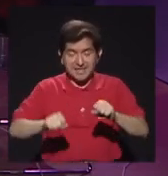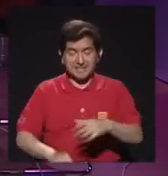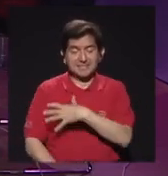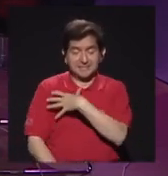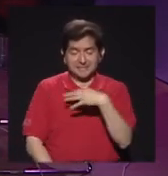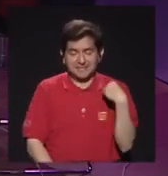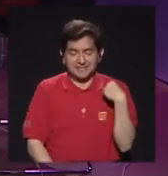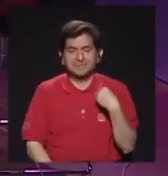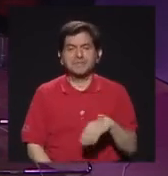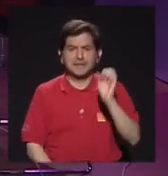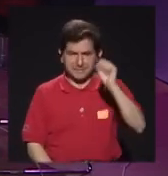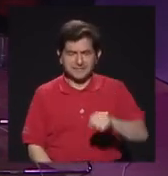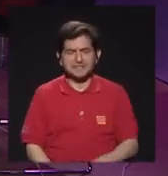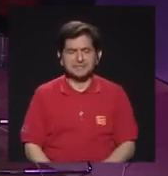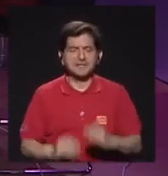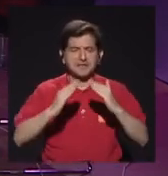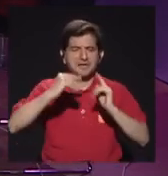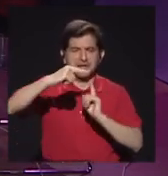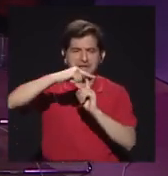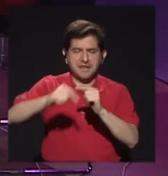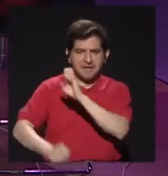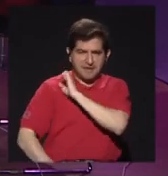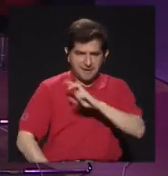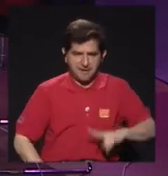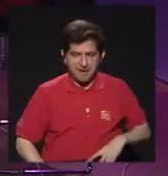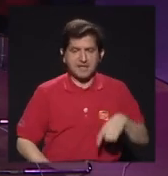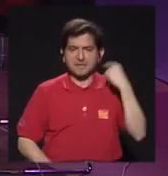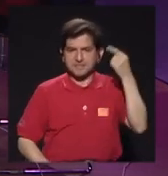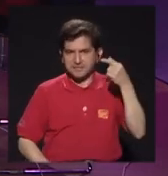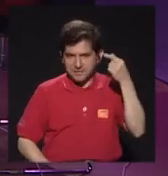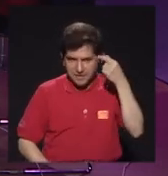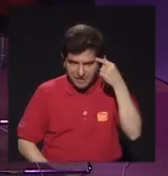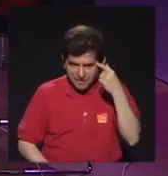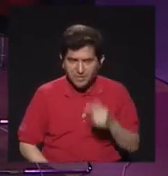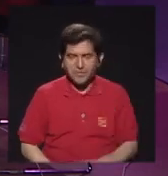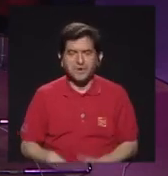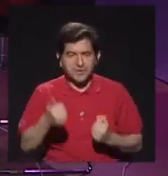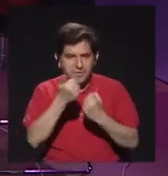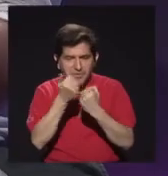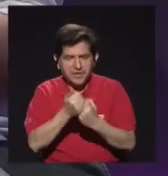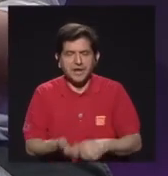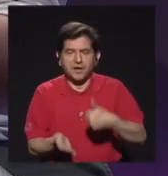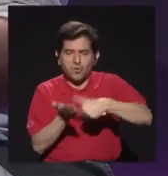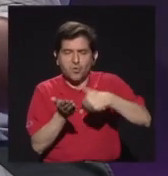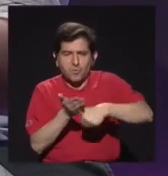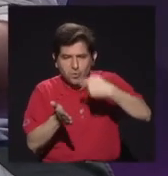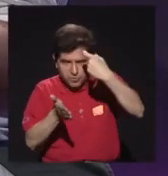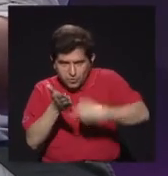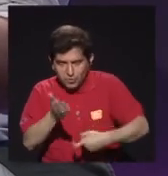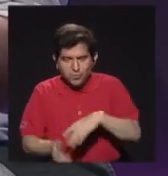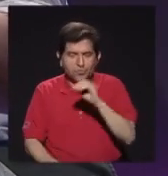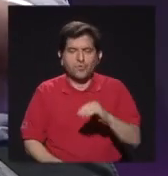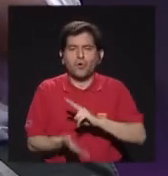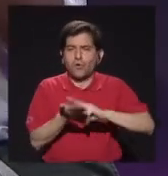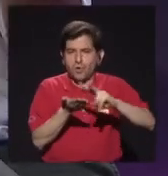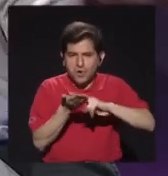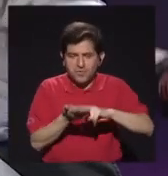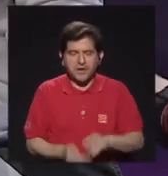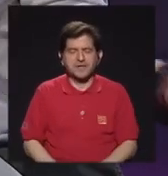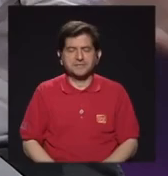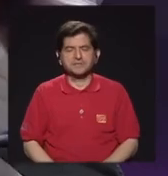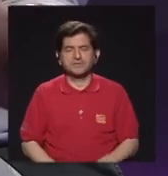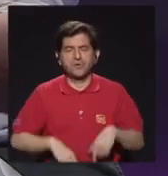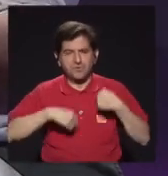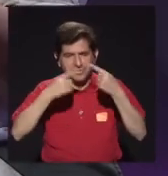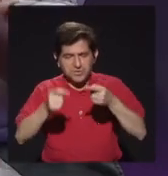navegan en el sistema de las iglesias evangélicas que tienen un voto duro y en los votos que mueven liberación en sus buses o en sus